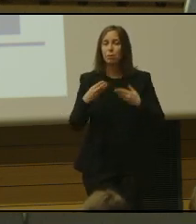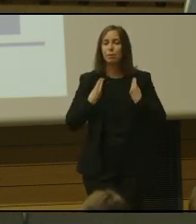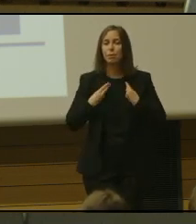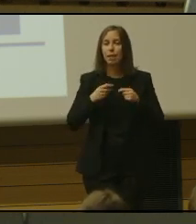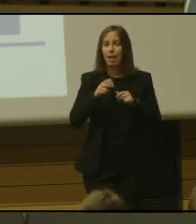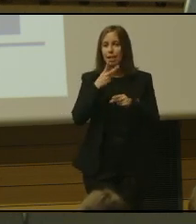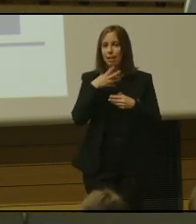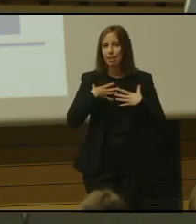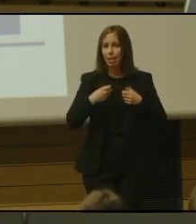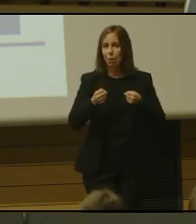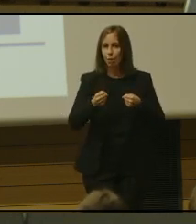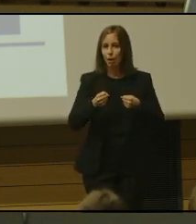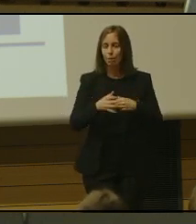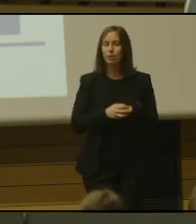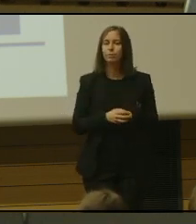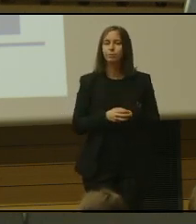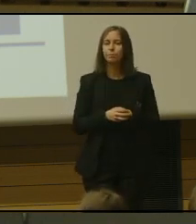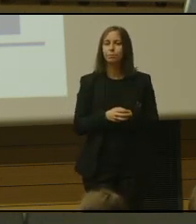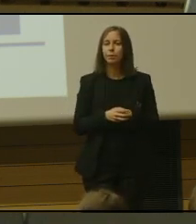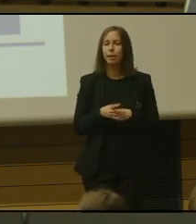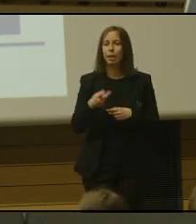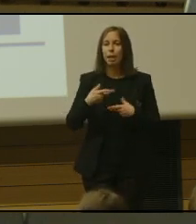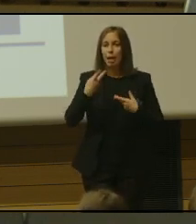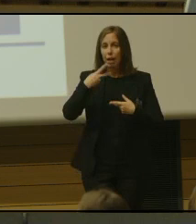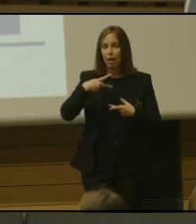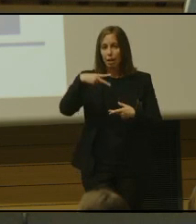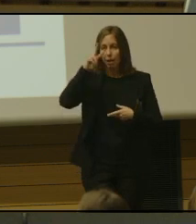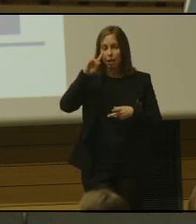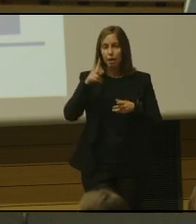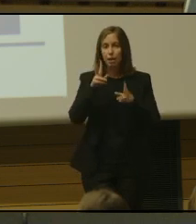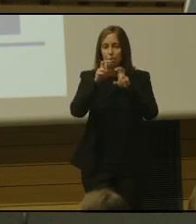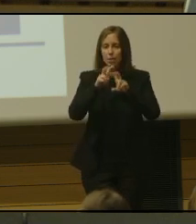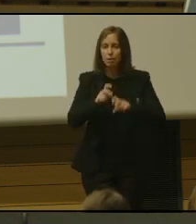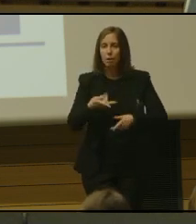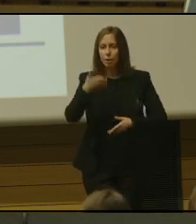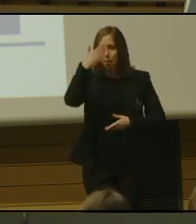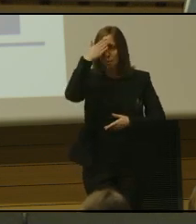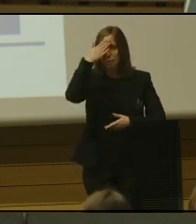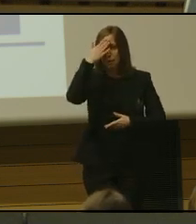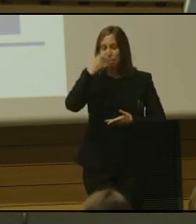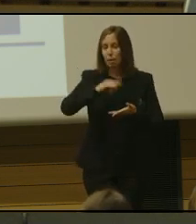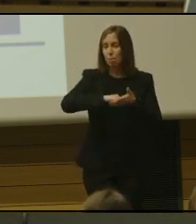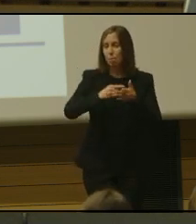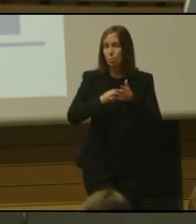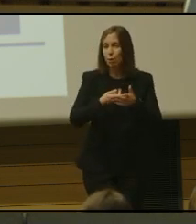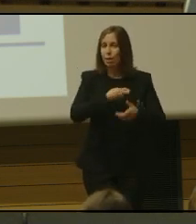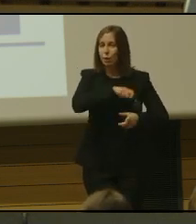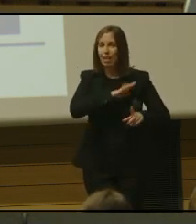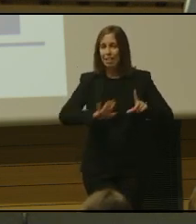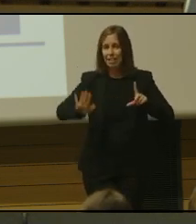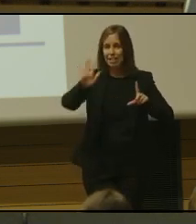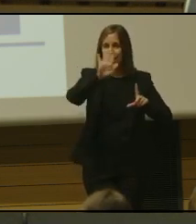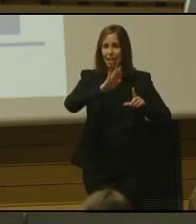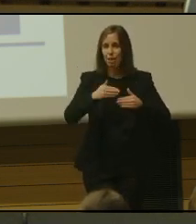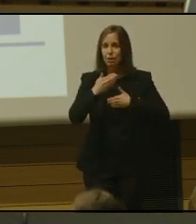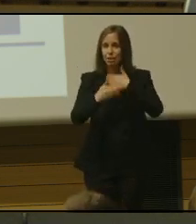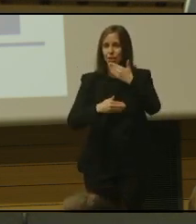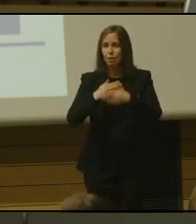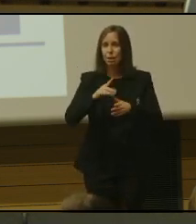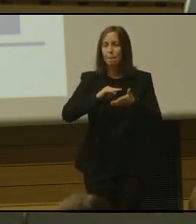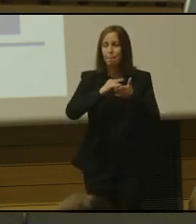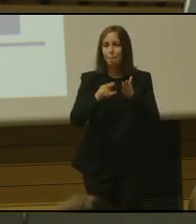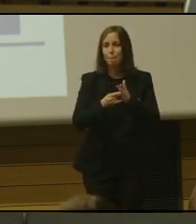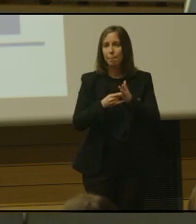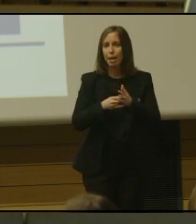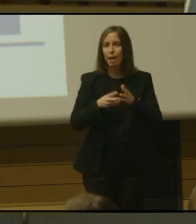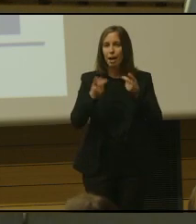de riesgo para la salud. Actualmente es la investigadora principal de 3 proyectos competitivos nacionales en los que se desarrolla el plan de investigación de varios de